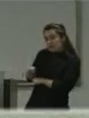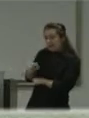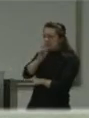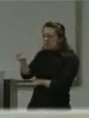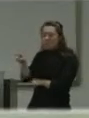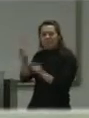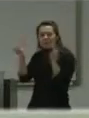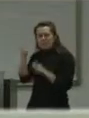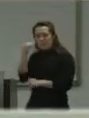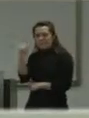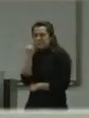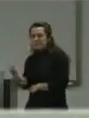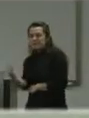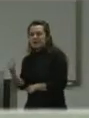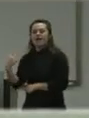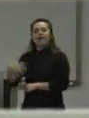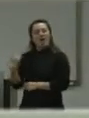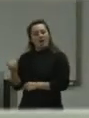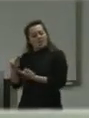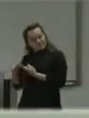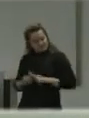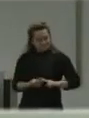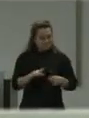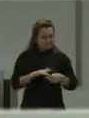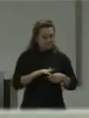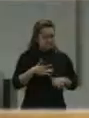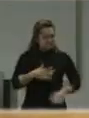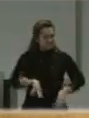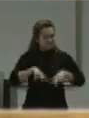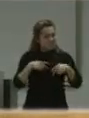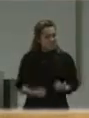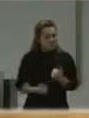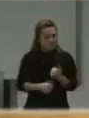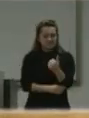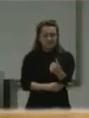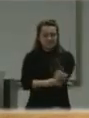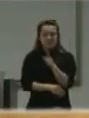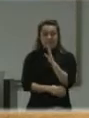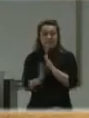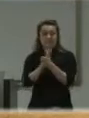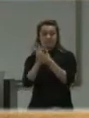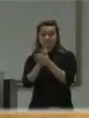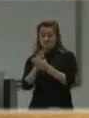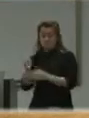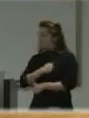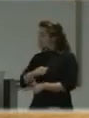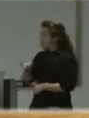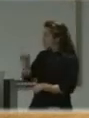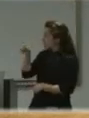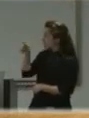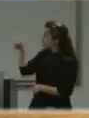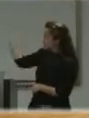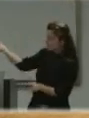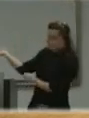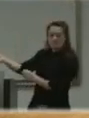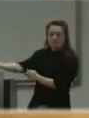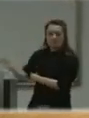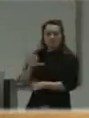y que han podido aplicar en este momento en su vida quién nos quiere Camila gracias